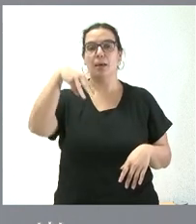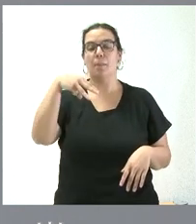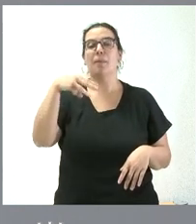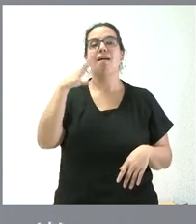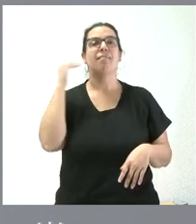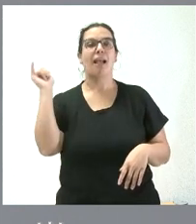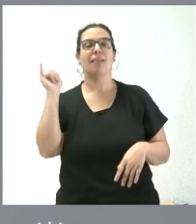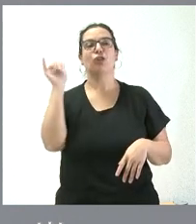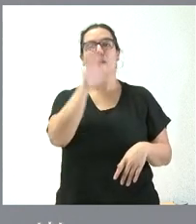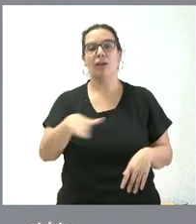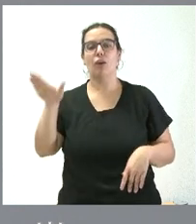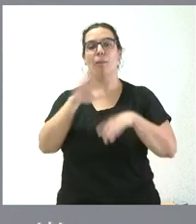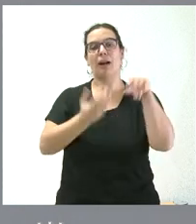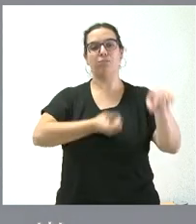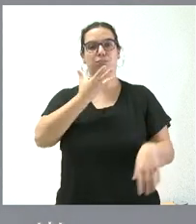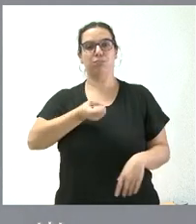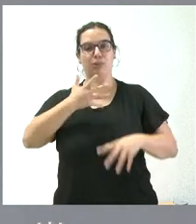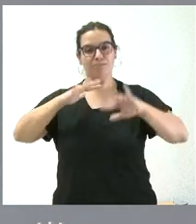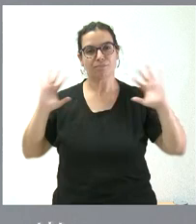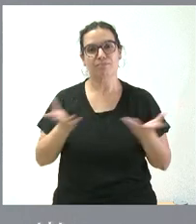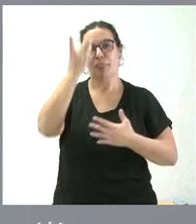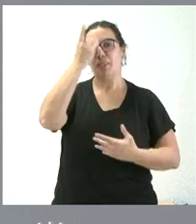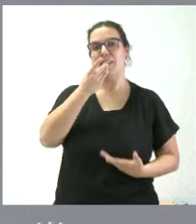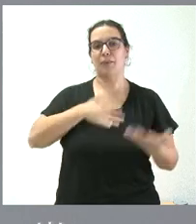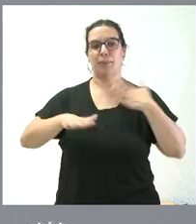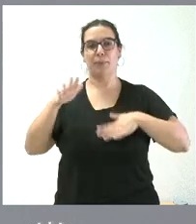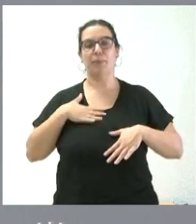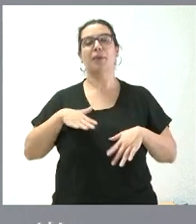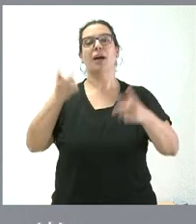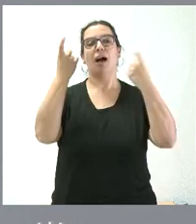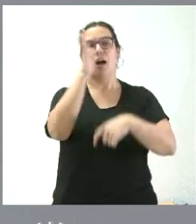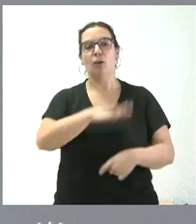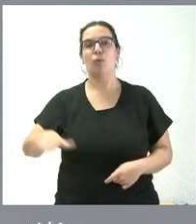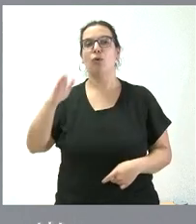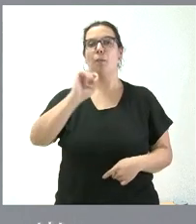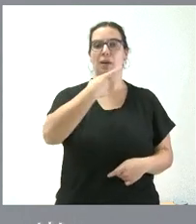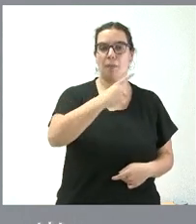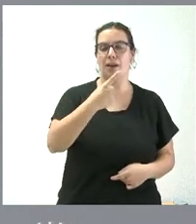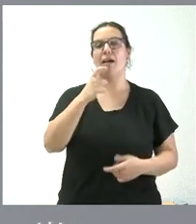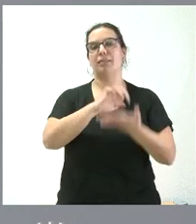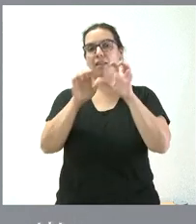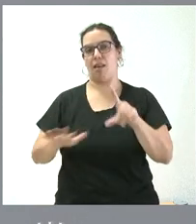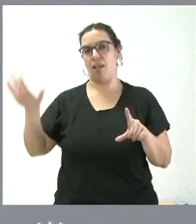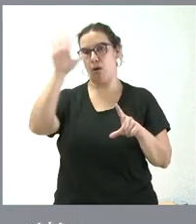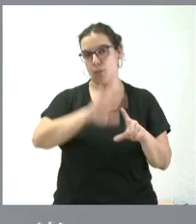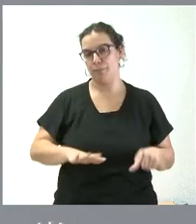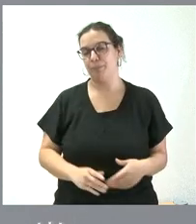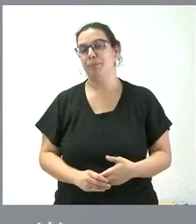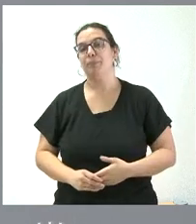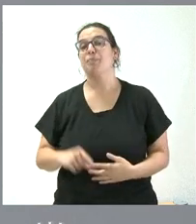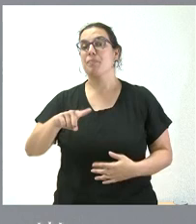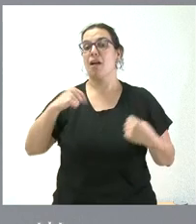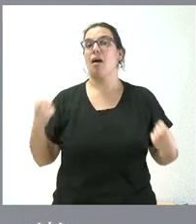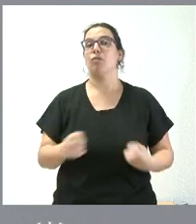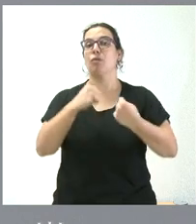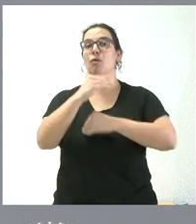competencias digitales y vocaciones tecnológicas entre los los escolares de Educación primaria de Castilla de León es una actuación que